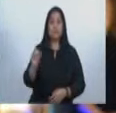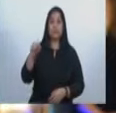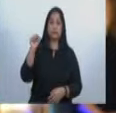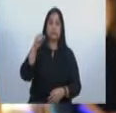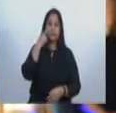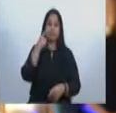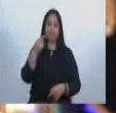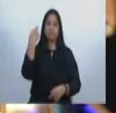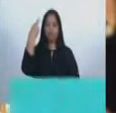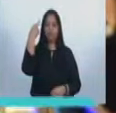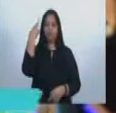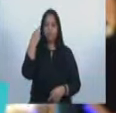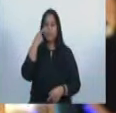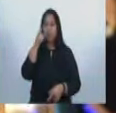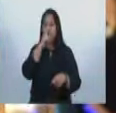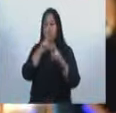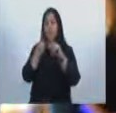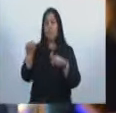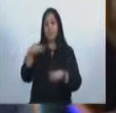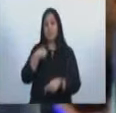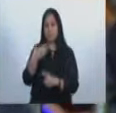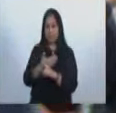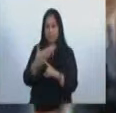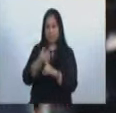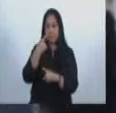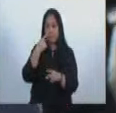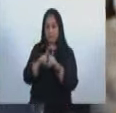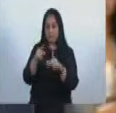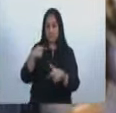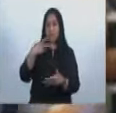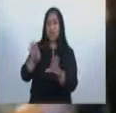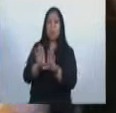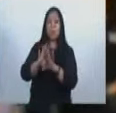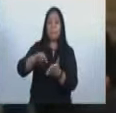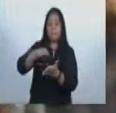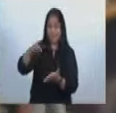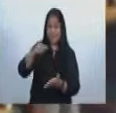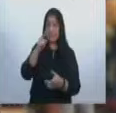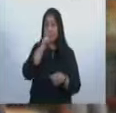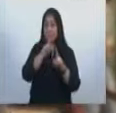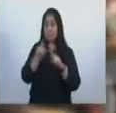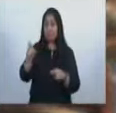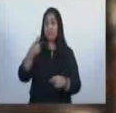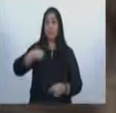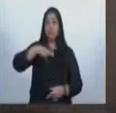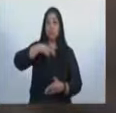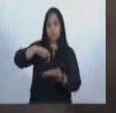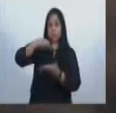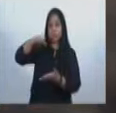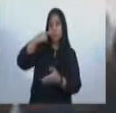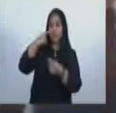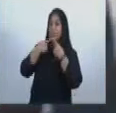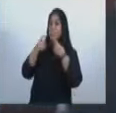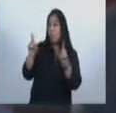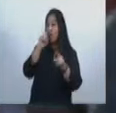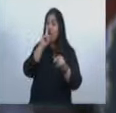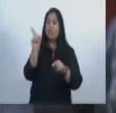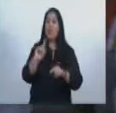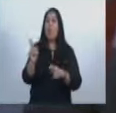al final el problema que tenemos como país que hemos tenido como país es que nuestras políticas públicas no han